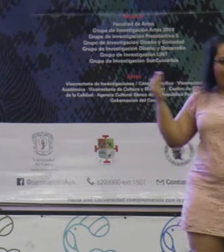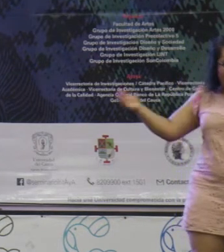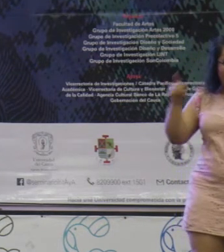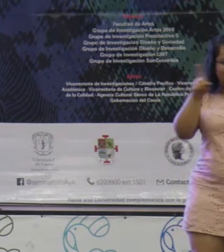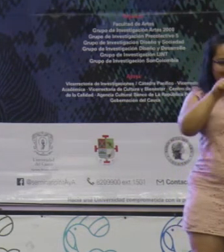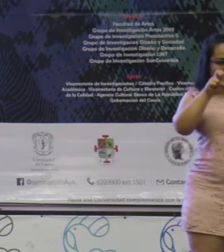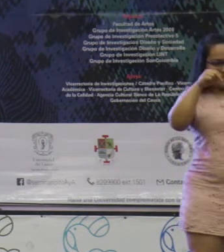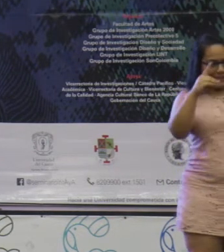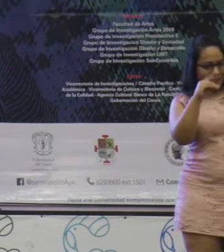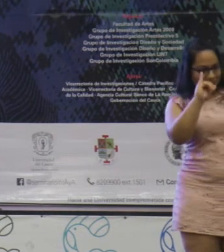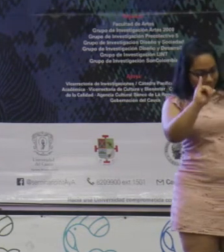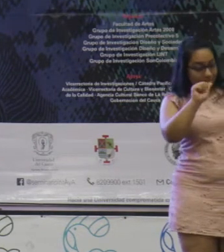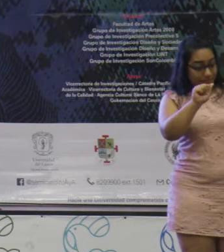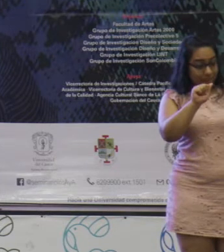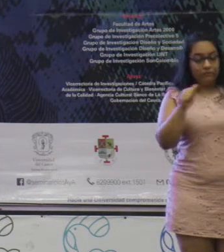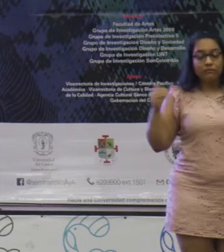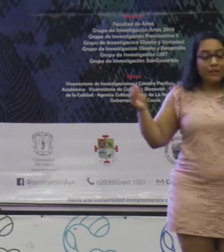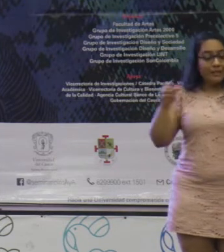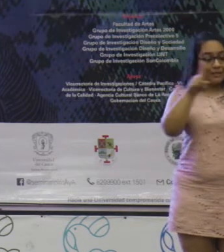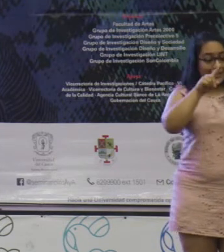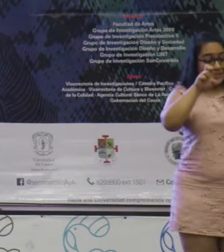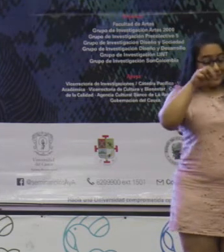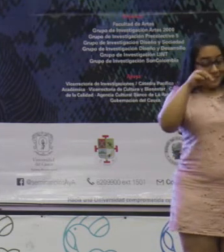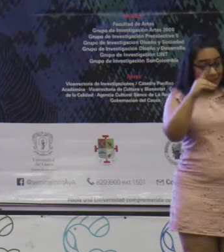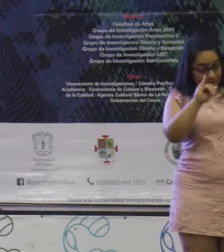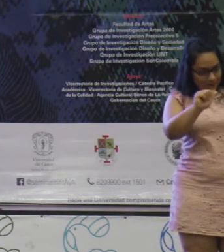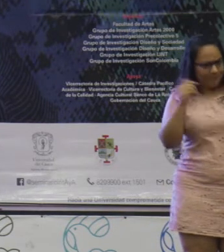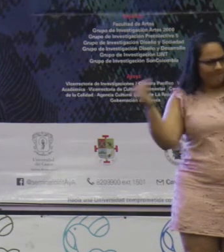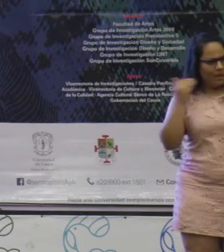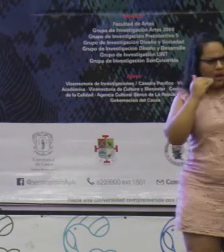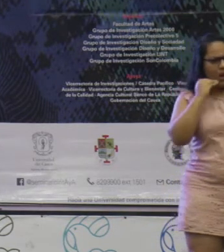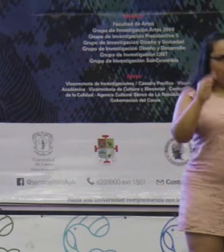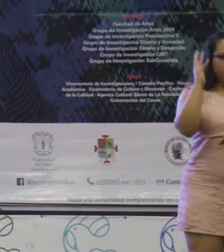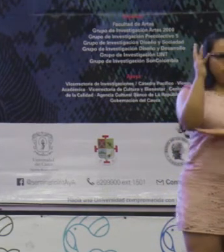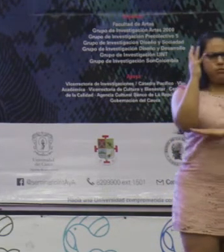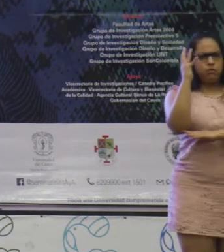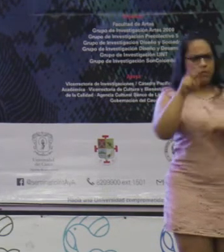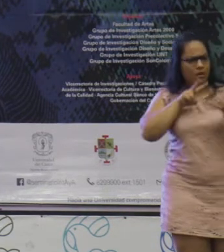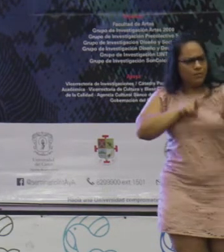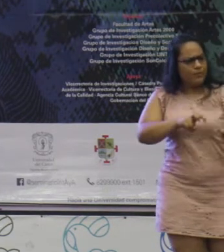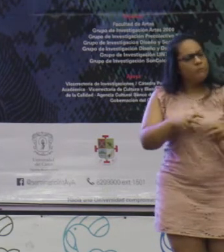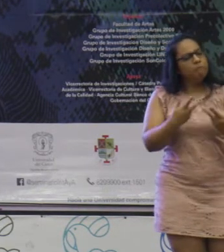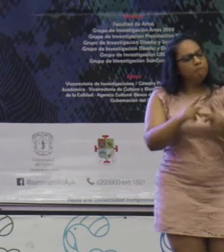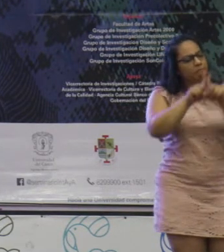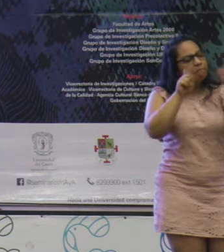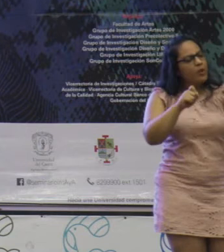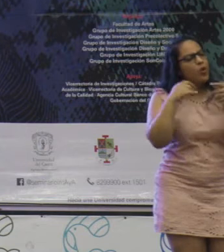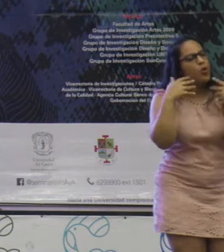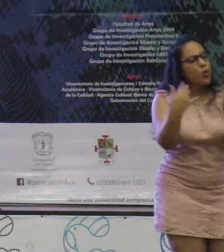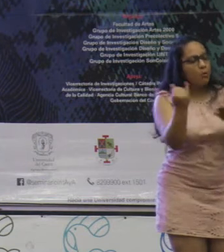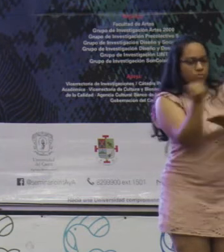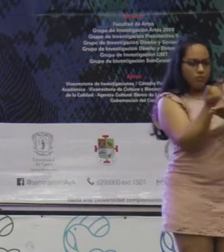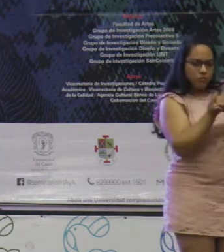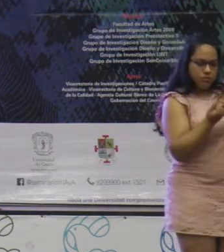súper inteligente. Zenaida expone en varias investigaciones de las que ha hecho cómo la ilustración ha acompañado